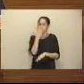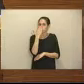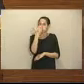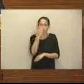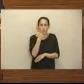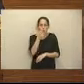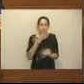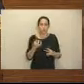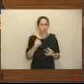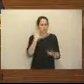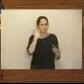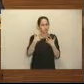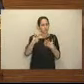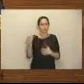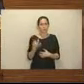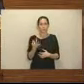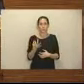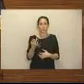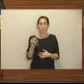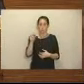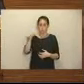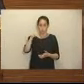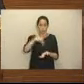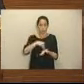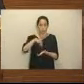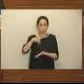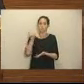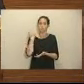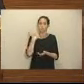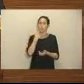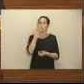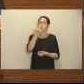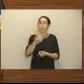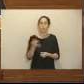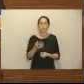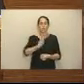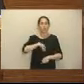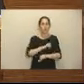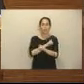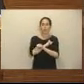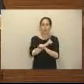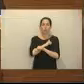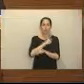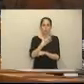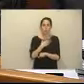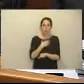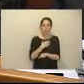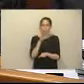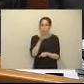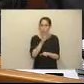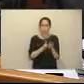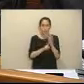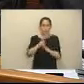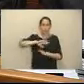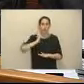la atención que usted mismo manifestase aquí que no podemos quedarnos cruzados de brazos ante una evolución que afecta directamente a